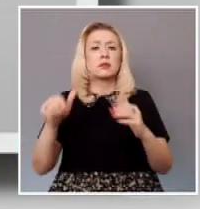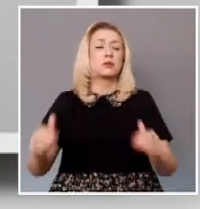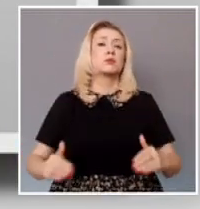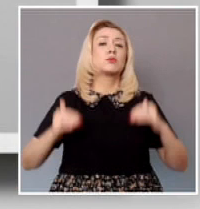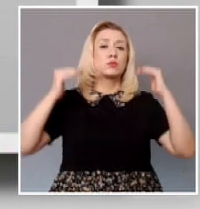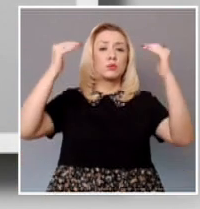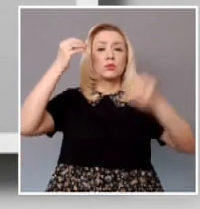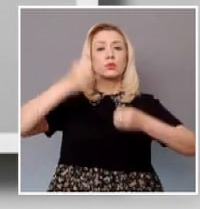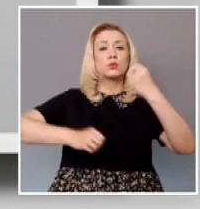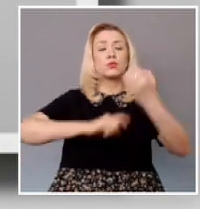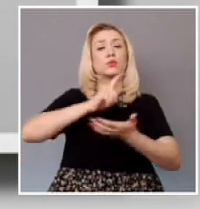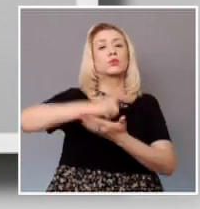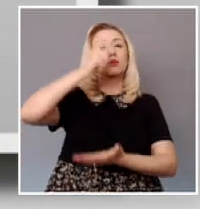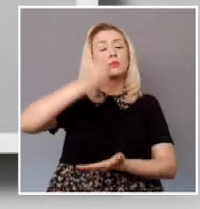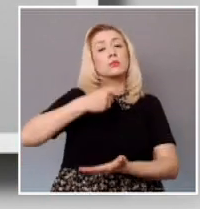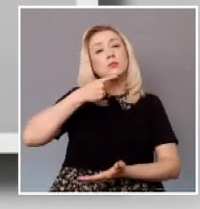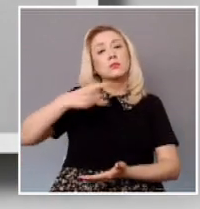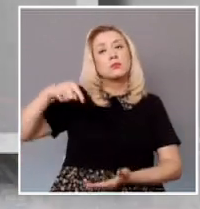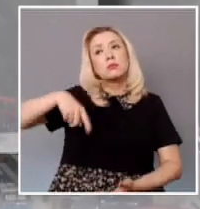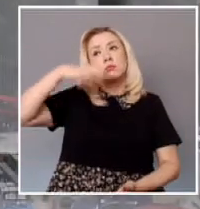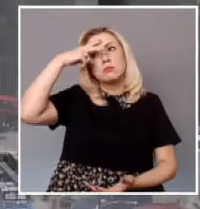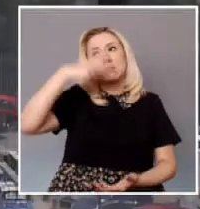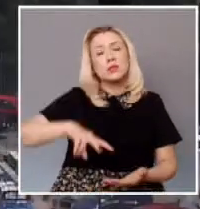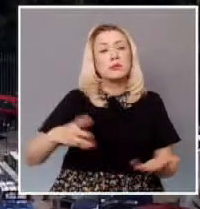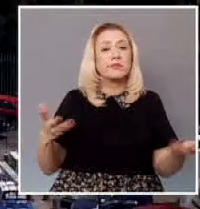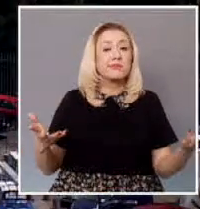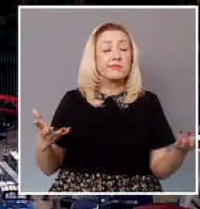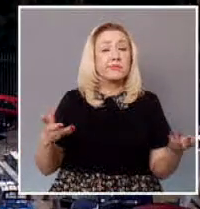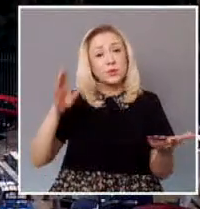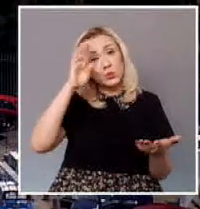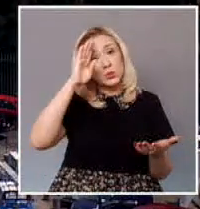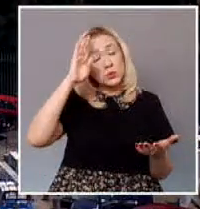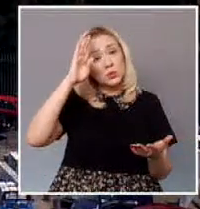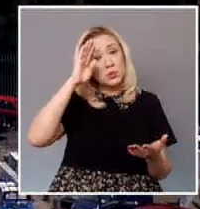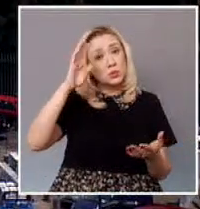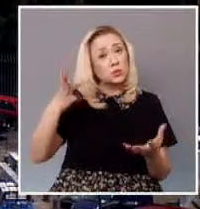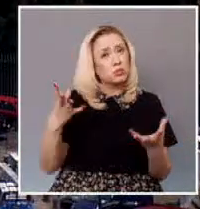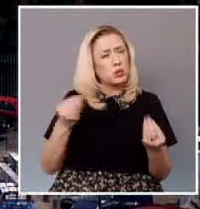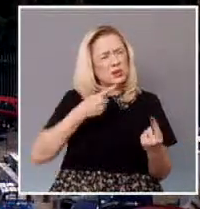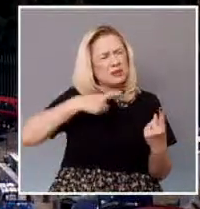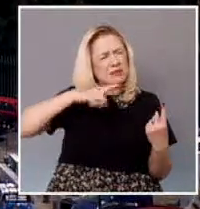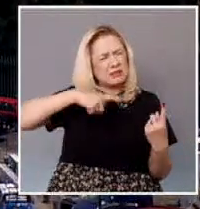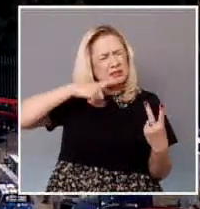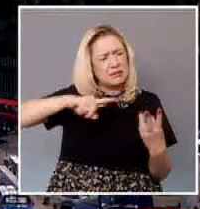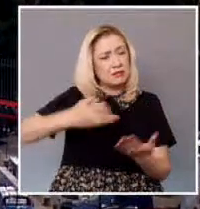donde destacaron que en México se encuentra en el top 10 de las naciones con más litigios ambientales.